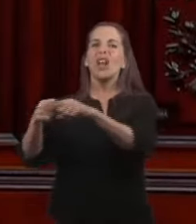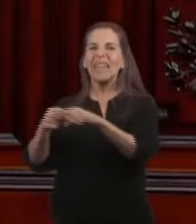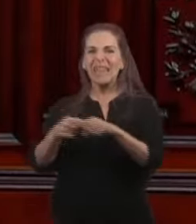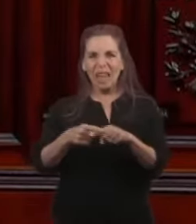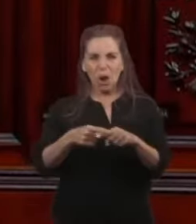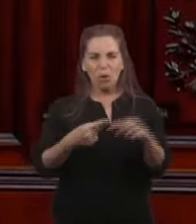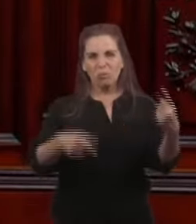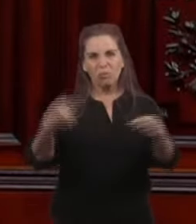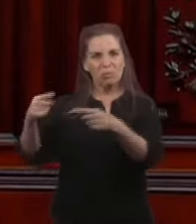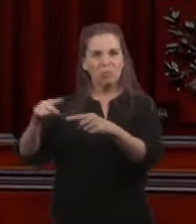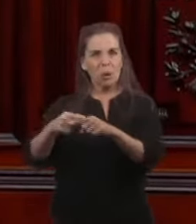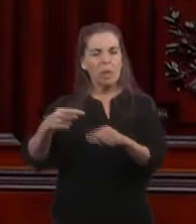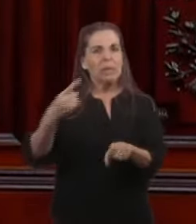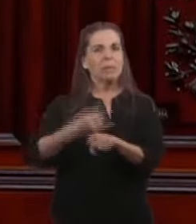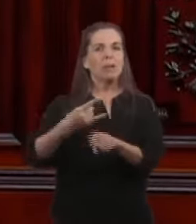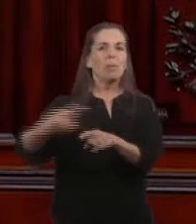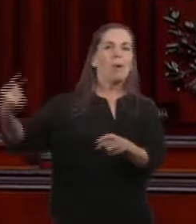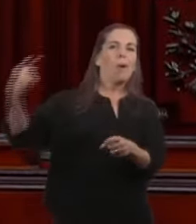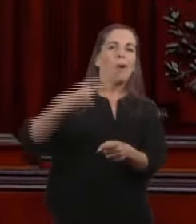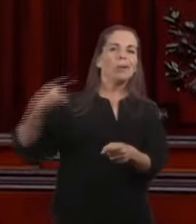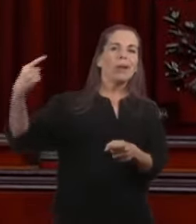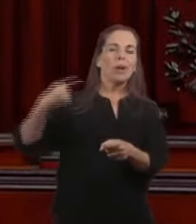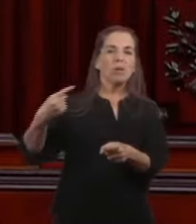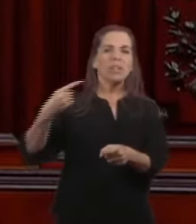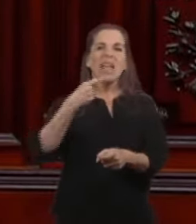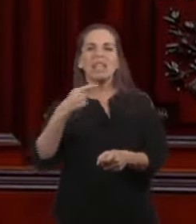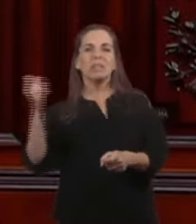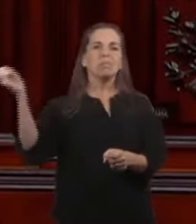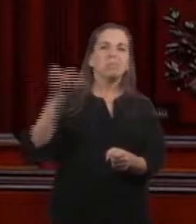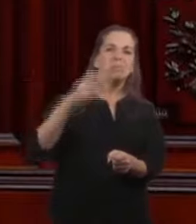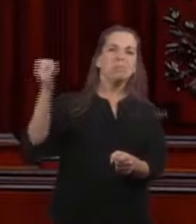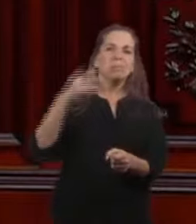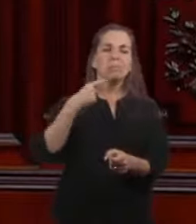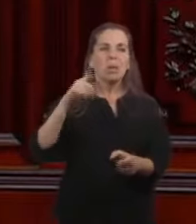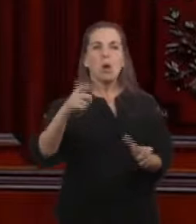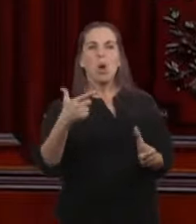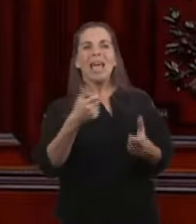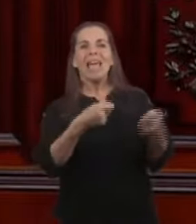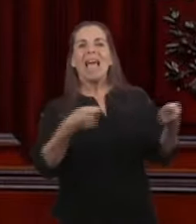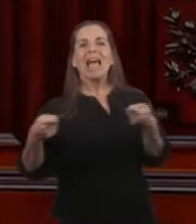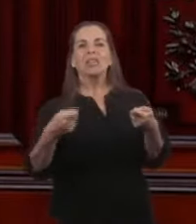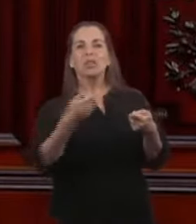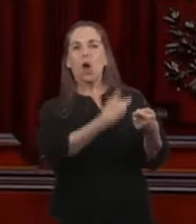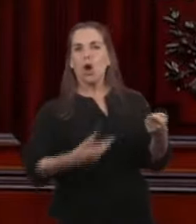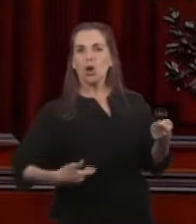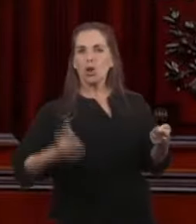acusen tan seguido De no tener gestión a eso yo les